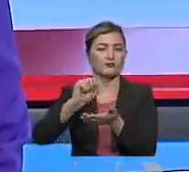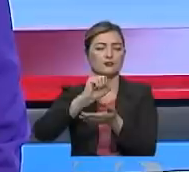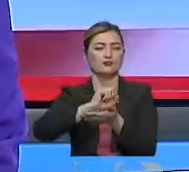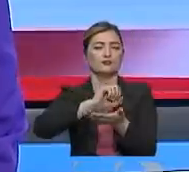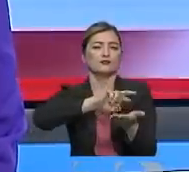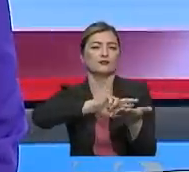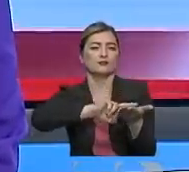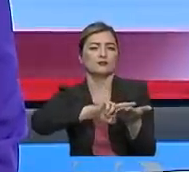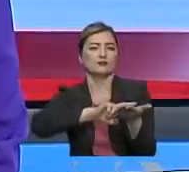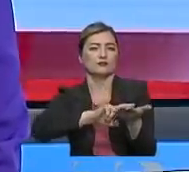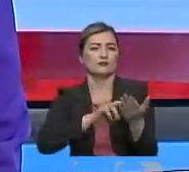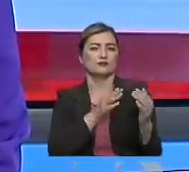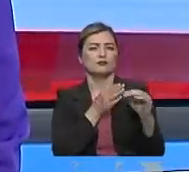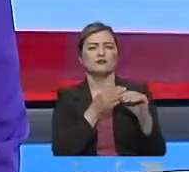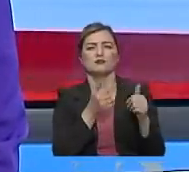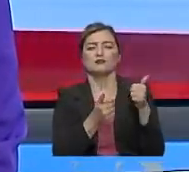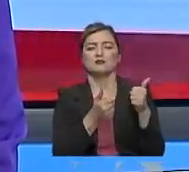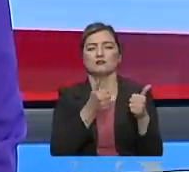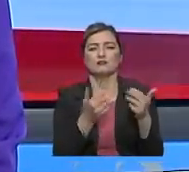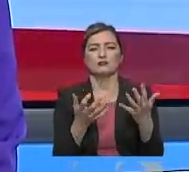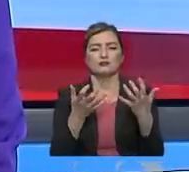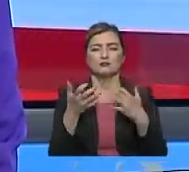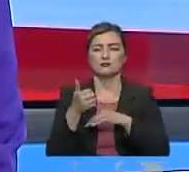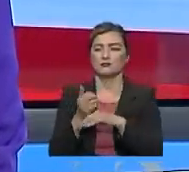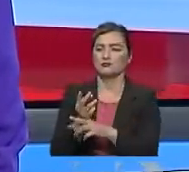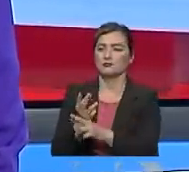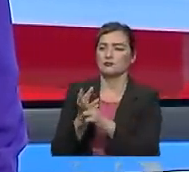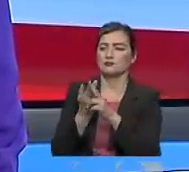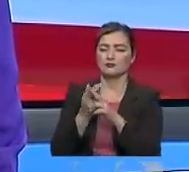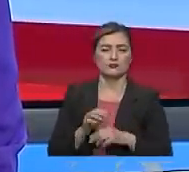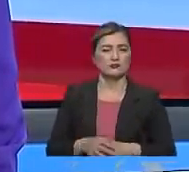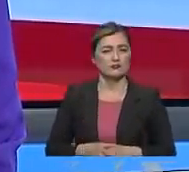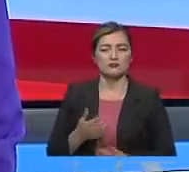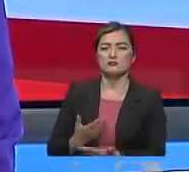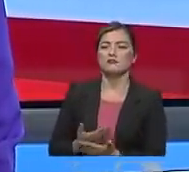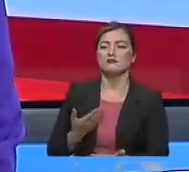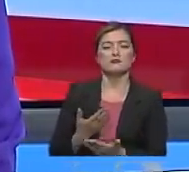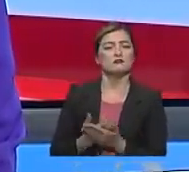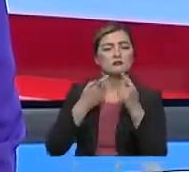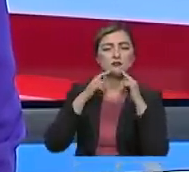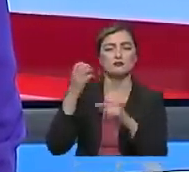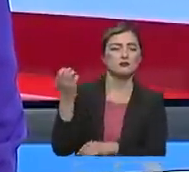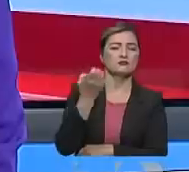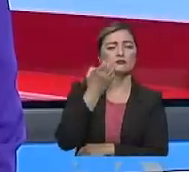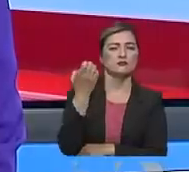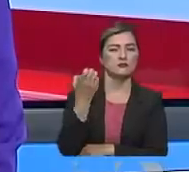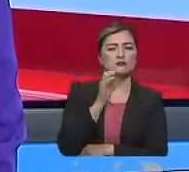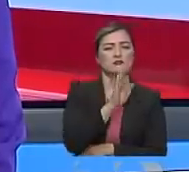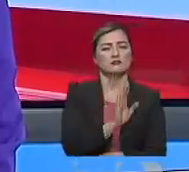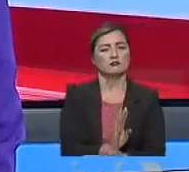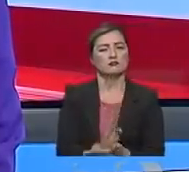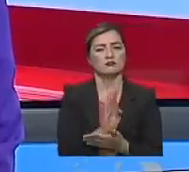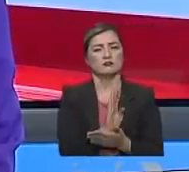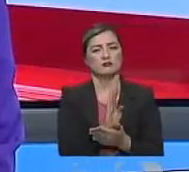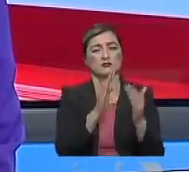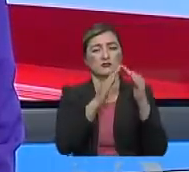una respuesta de las autoridades municipales. Ellos exigen que se declare en emergencia a la ciudadela, ya que insisten en que